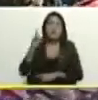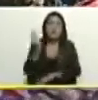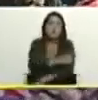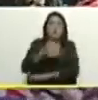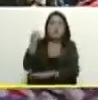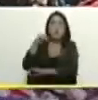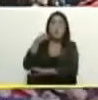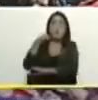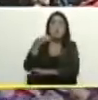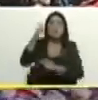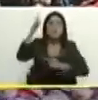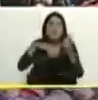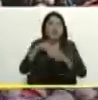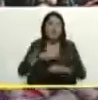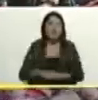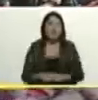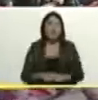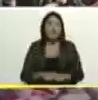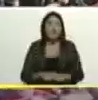subestimaron a nuestro pueblo.